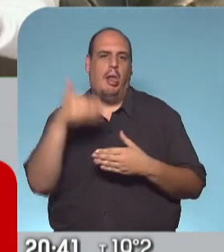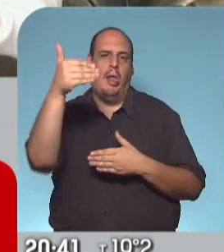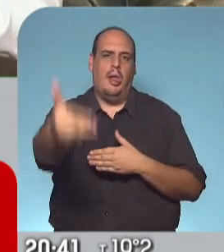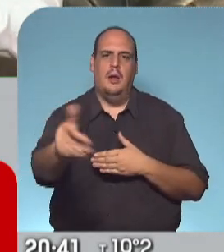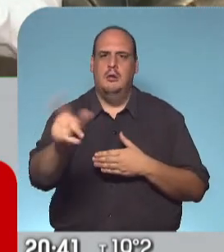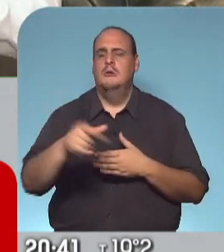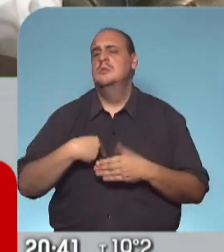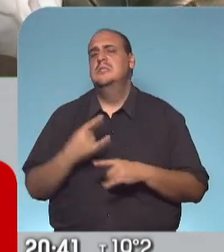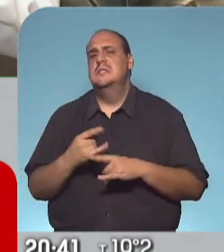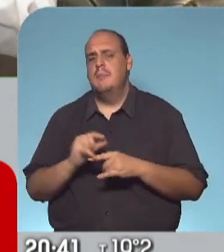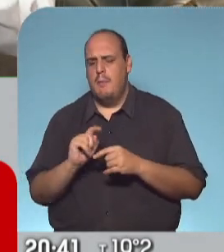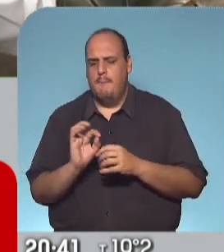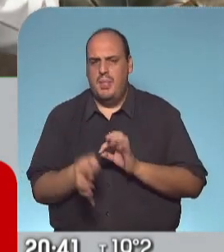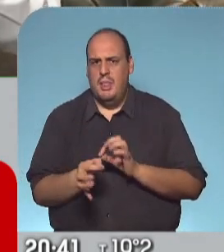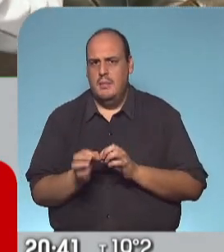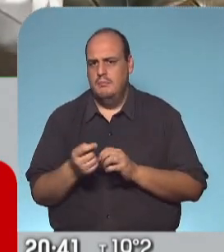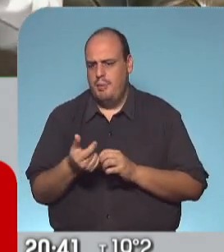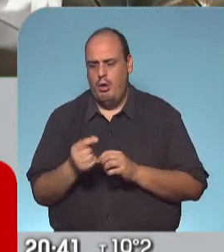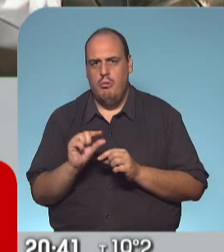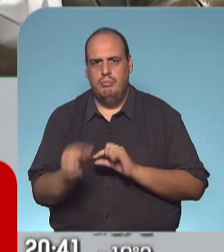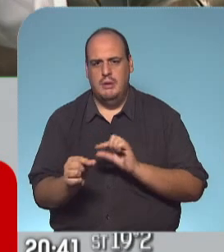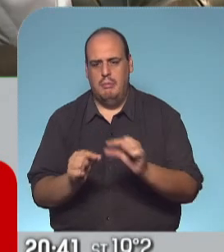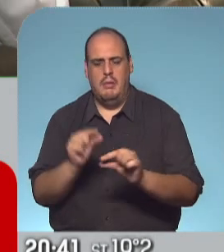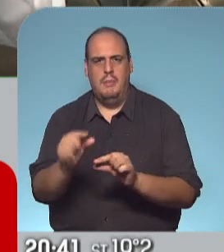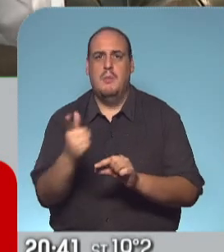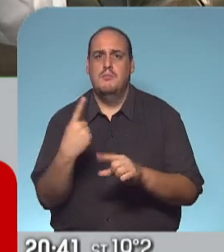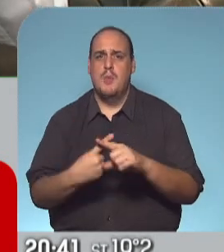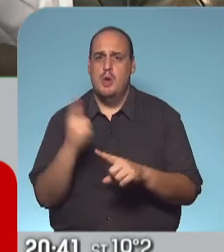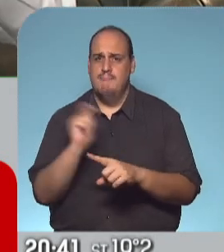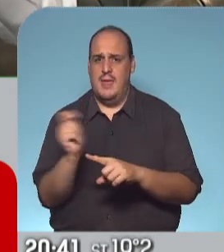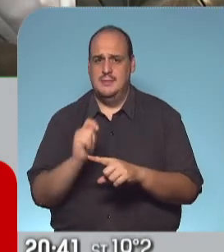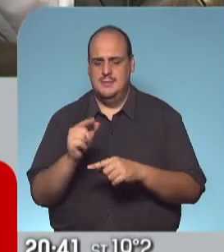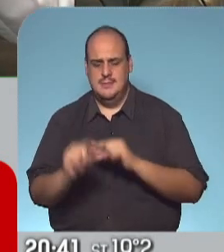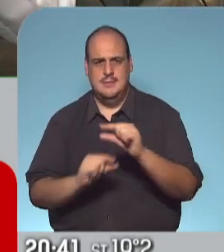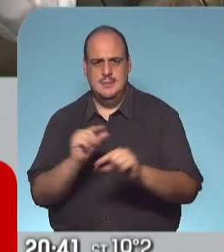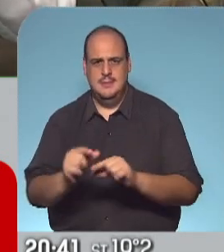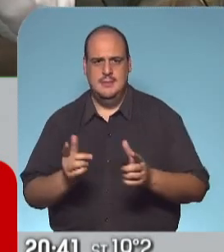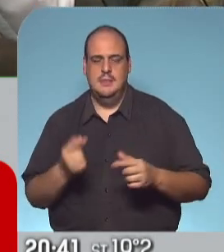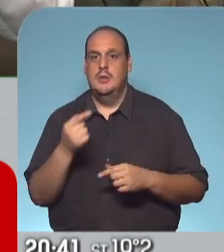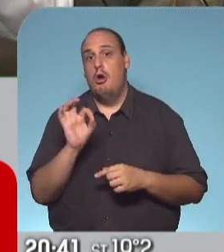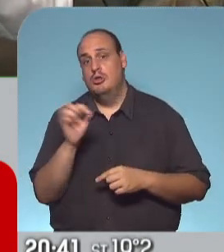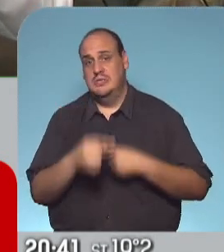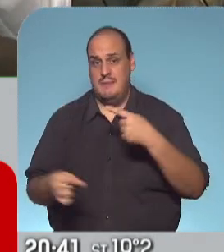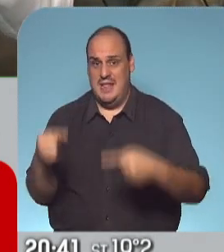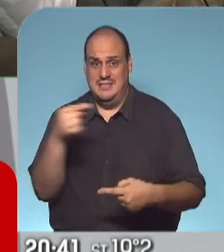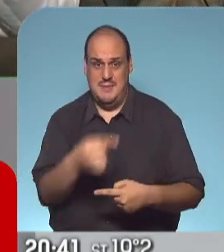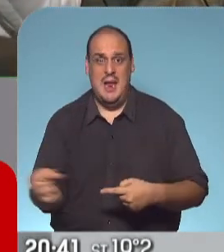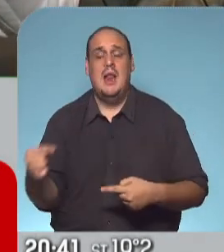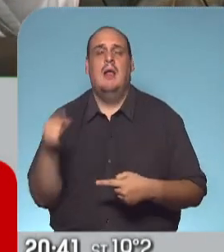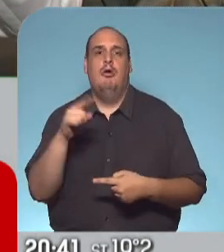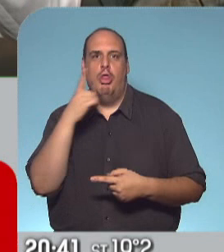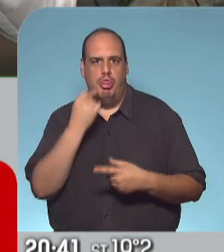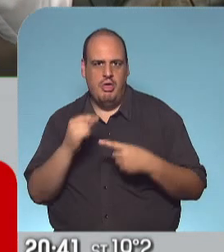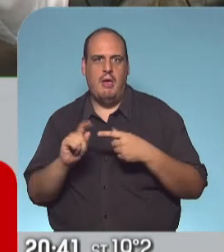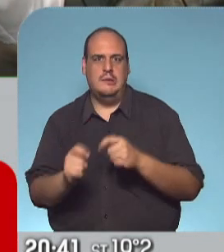son anuncios mes a mes. Día a día. Sí, claro. Dije mes a mes y soy exagerado. Semana a semana, día a día, nadie puede saber